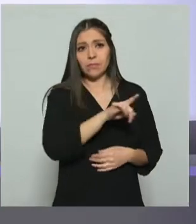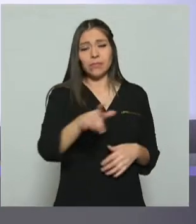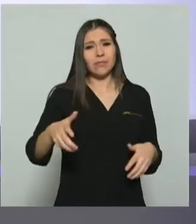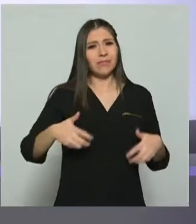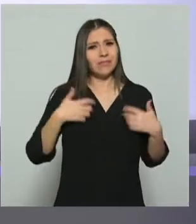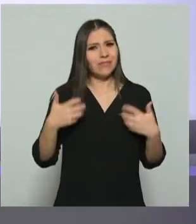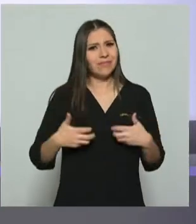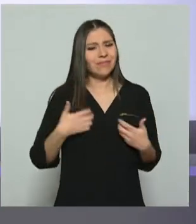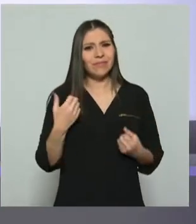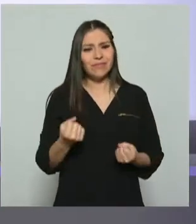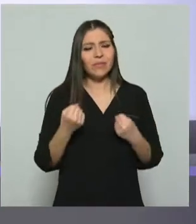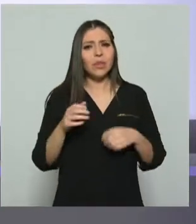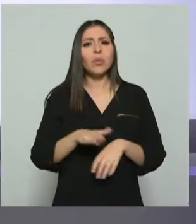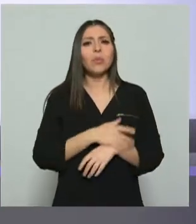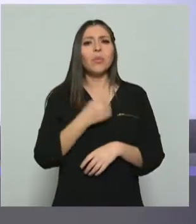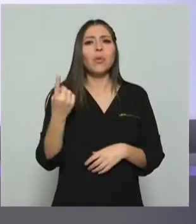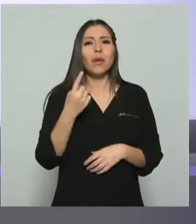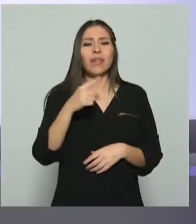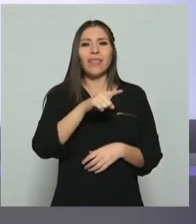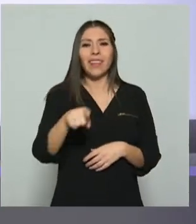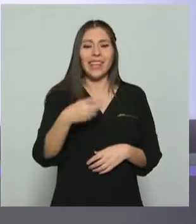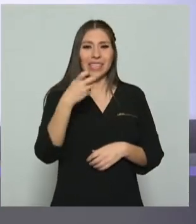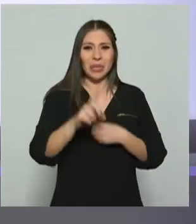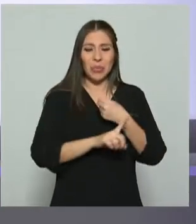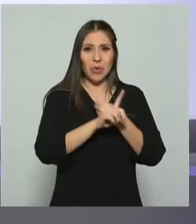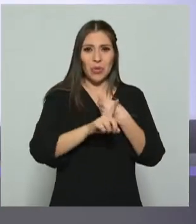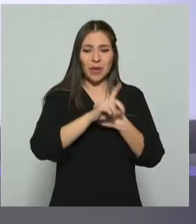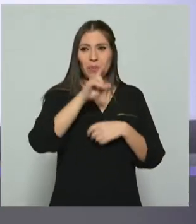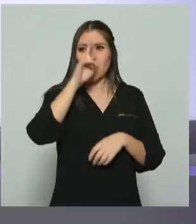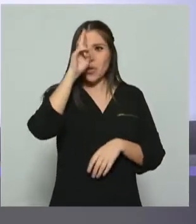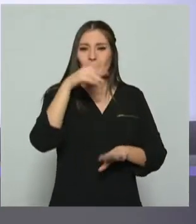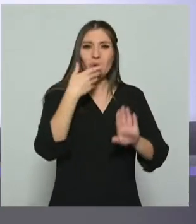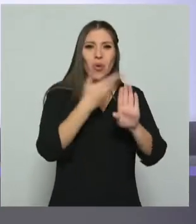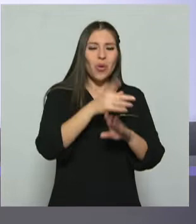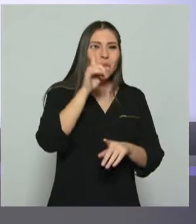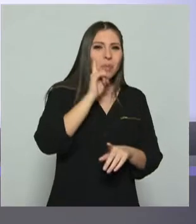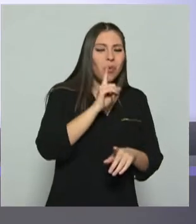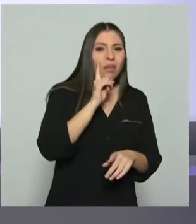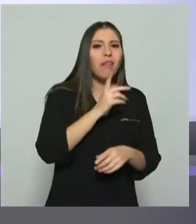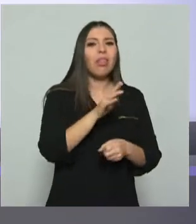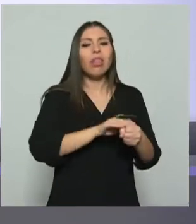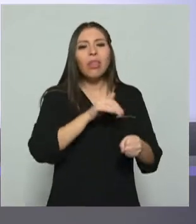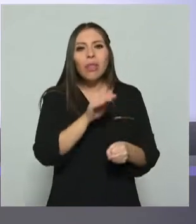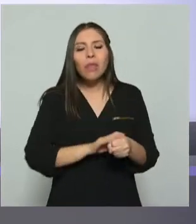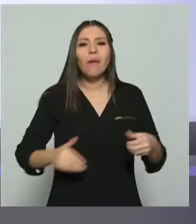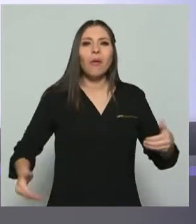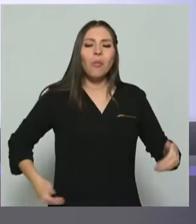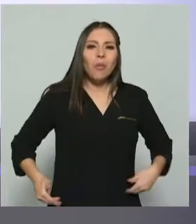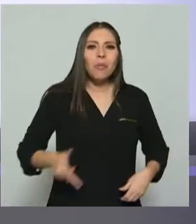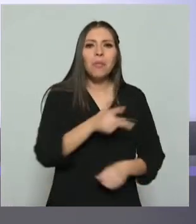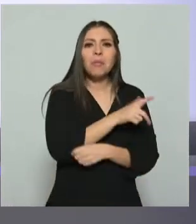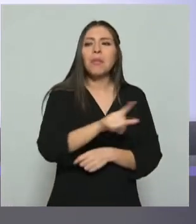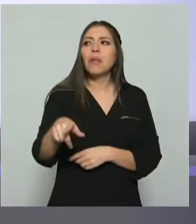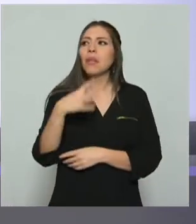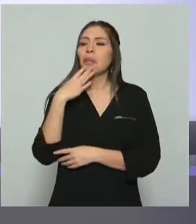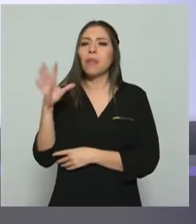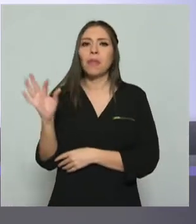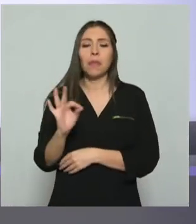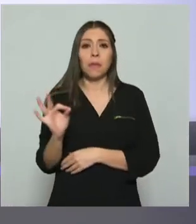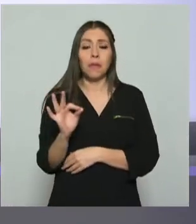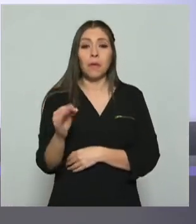tema de la violencia de género contra las mujeres en las instituciones educativas. Y en efecto, no solamente es la UNAM, pero la